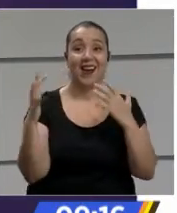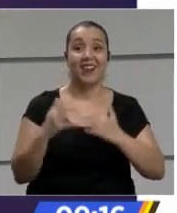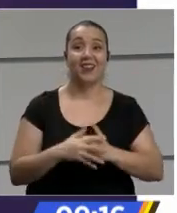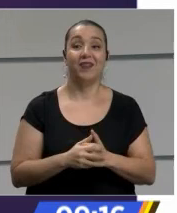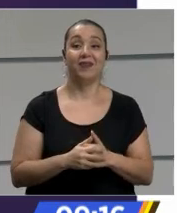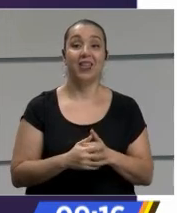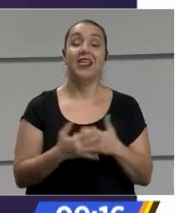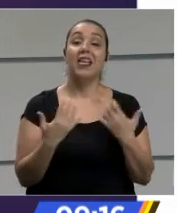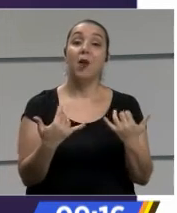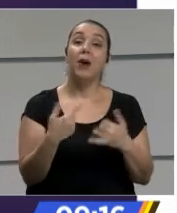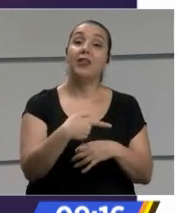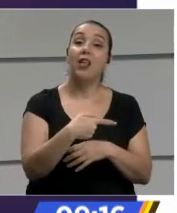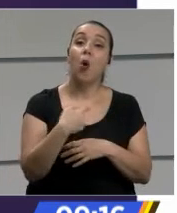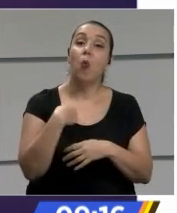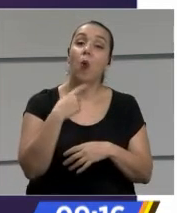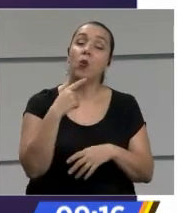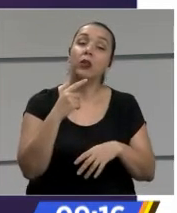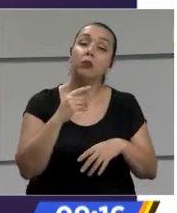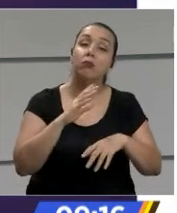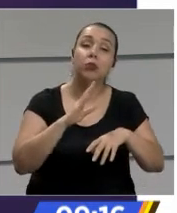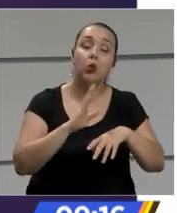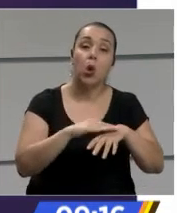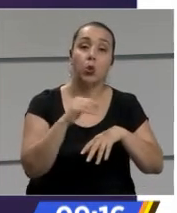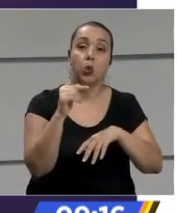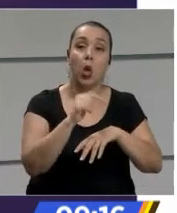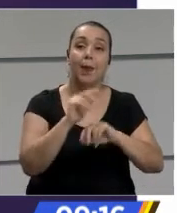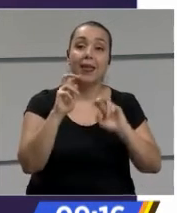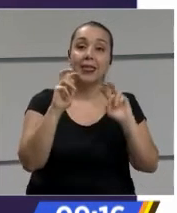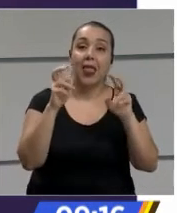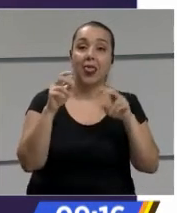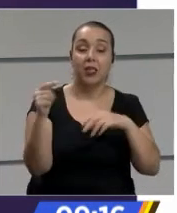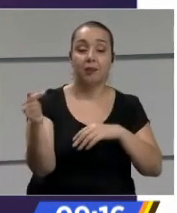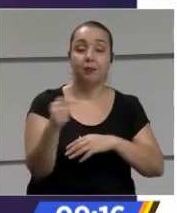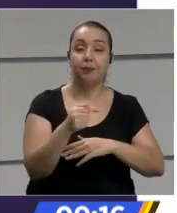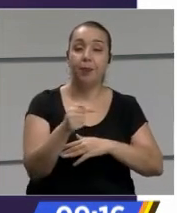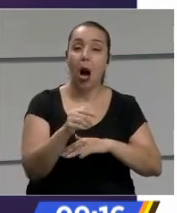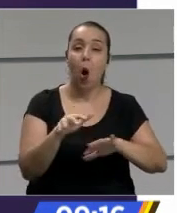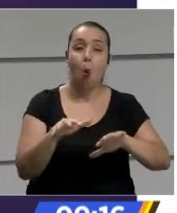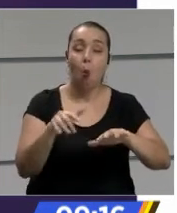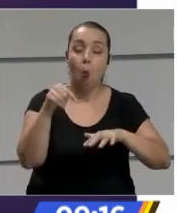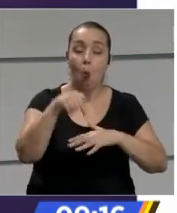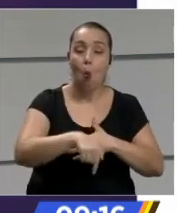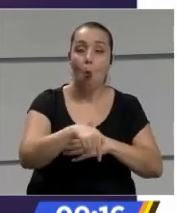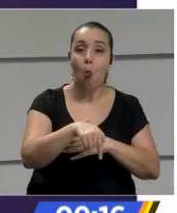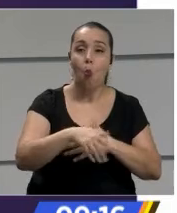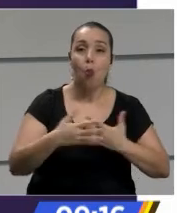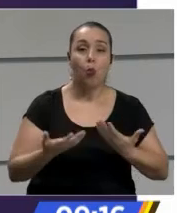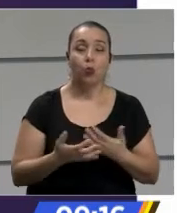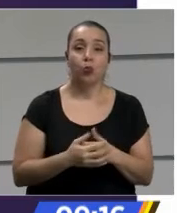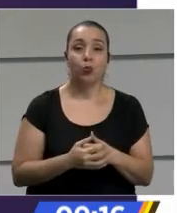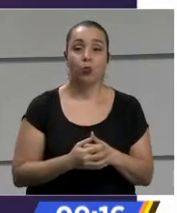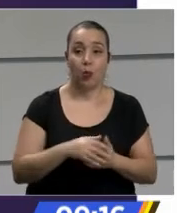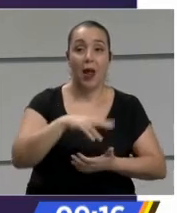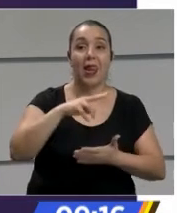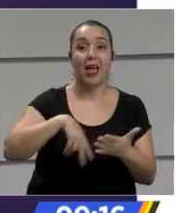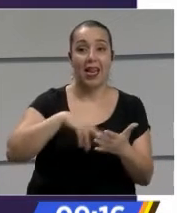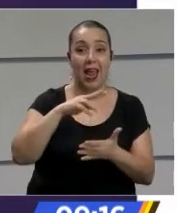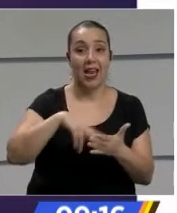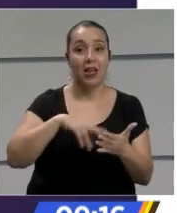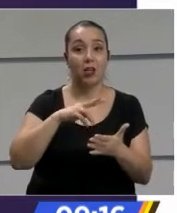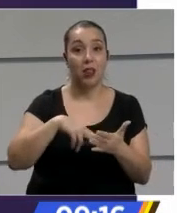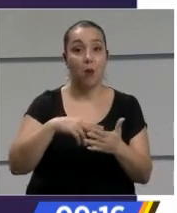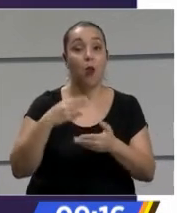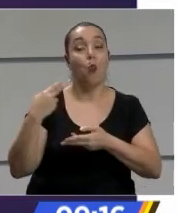Y precisamente sobre eso es que vamos a tener entonces hoy una... la lectura de